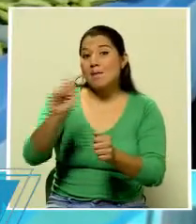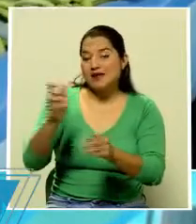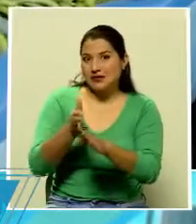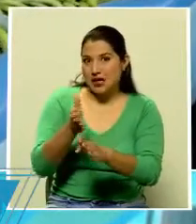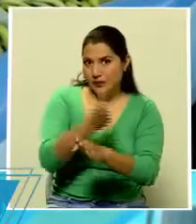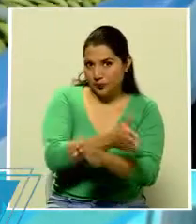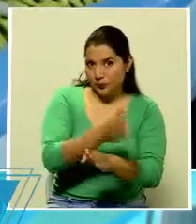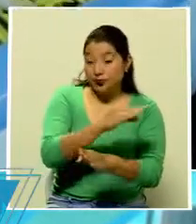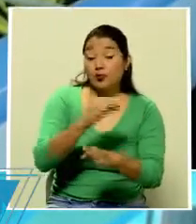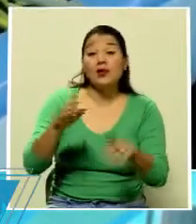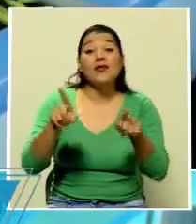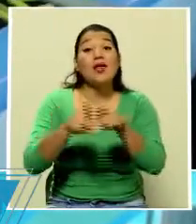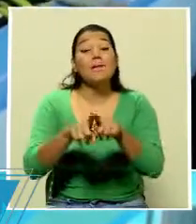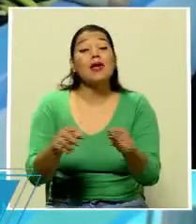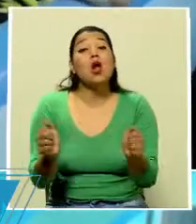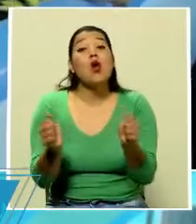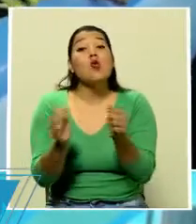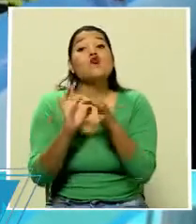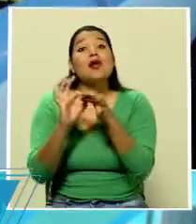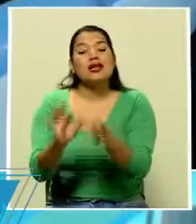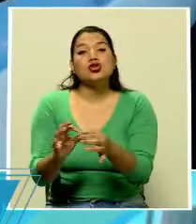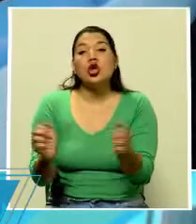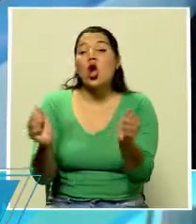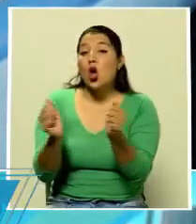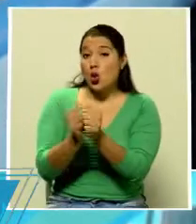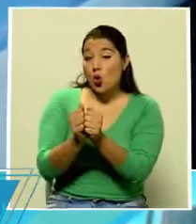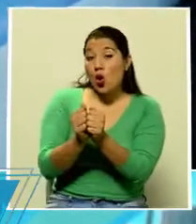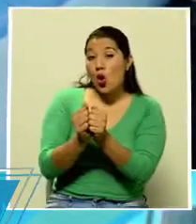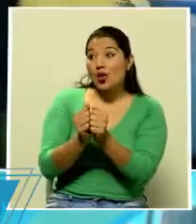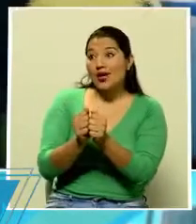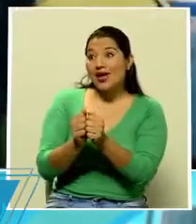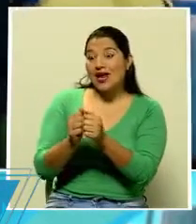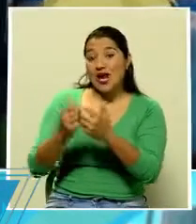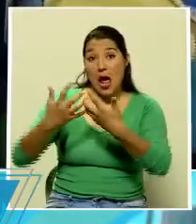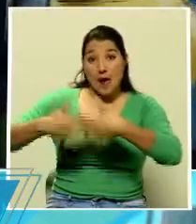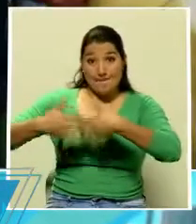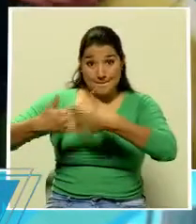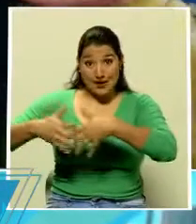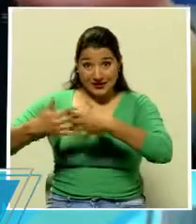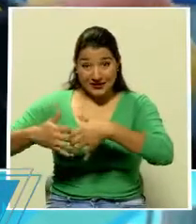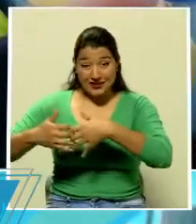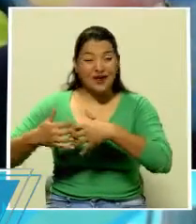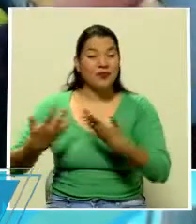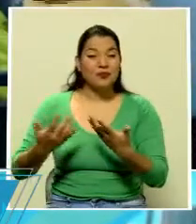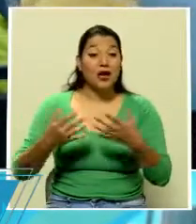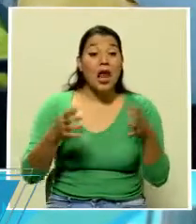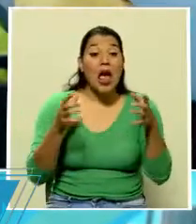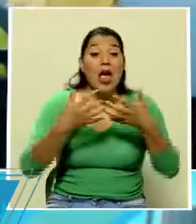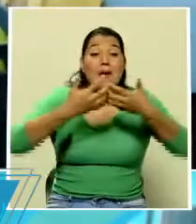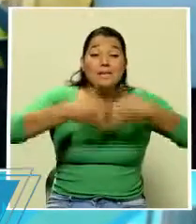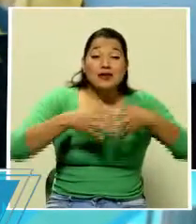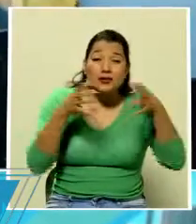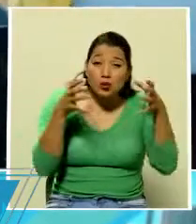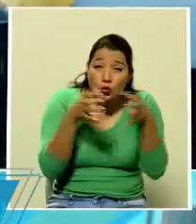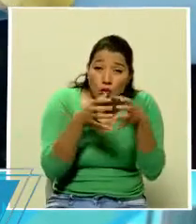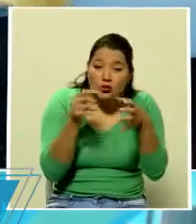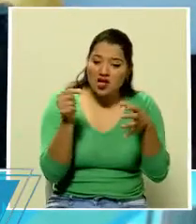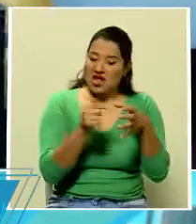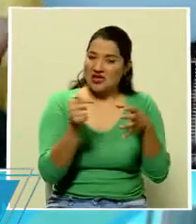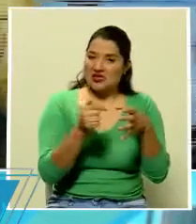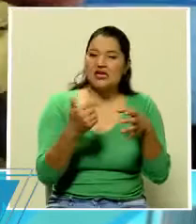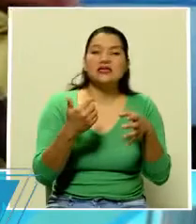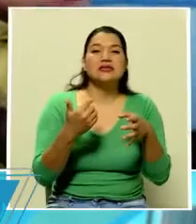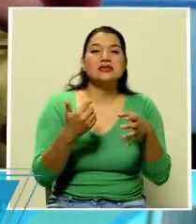Y con respecto a al tamaño de las empresas, las microempresas son las que tienen una